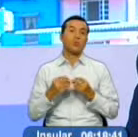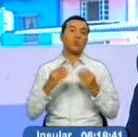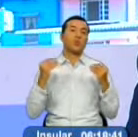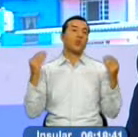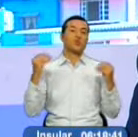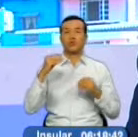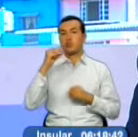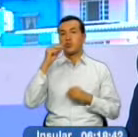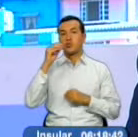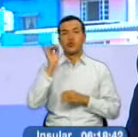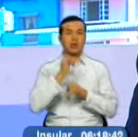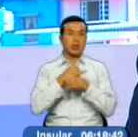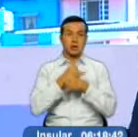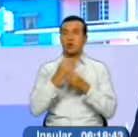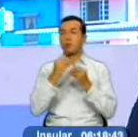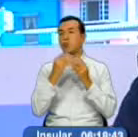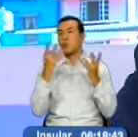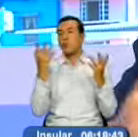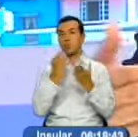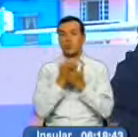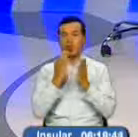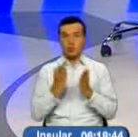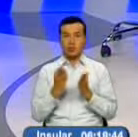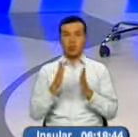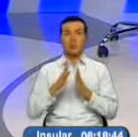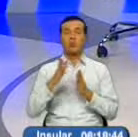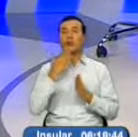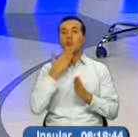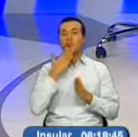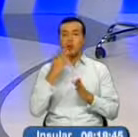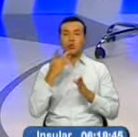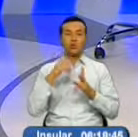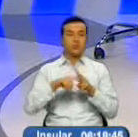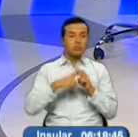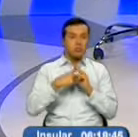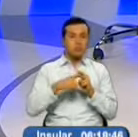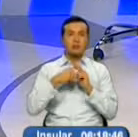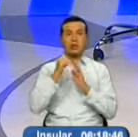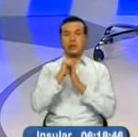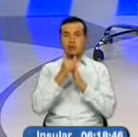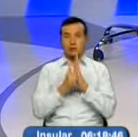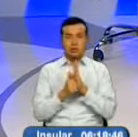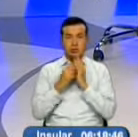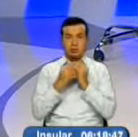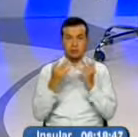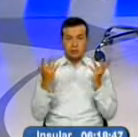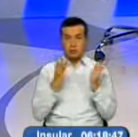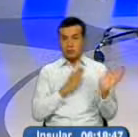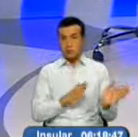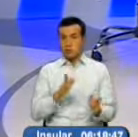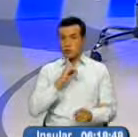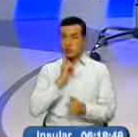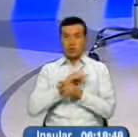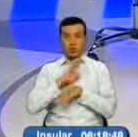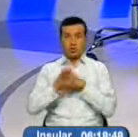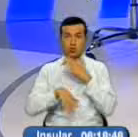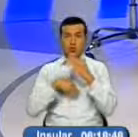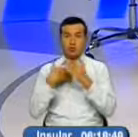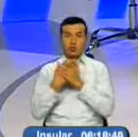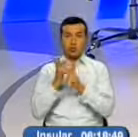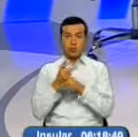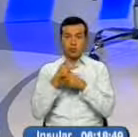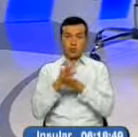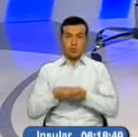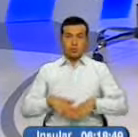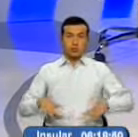grandes ingenieros o grandes economistas, sino también grandes plomeros, grandes artesanos, que también muevan justamente toda la dinámica productiva